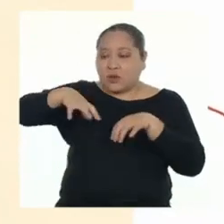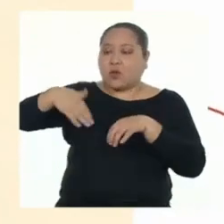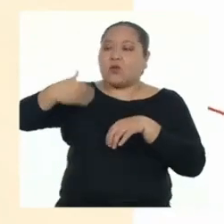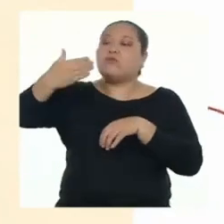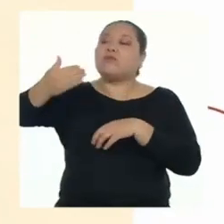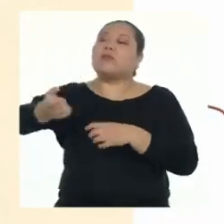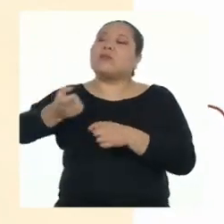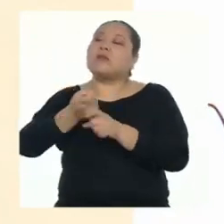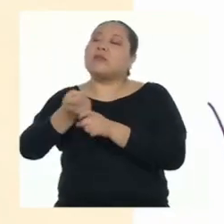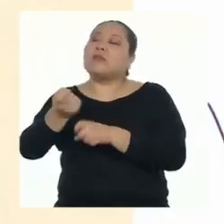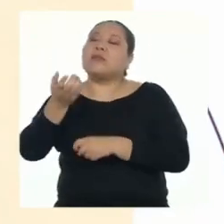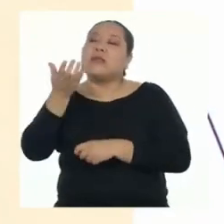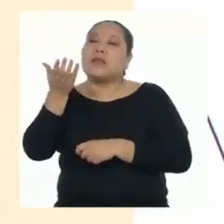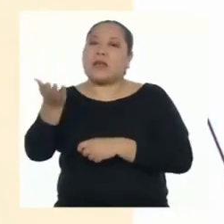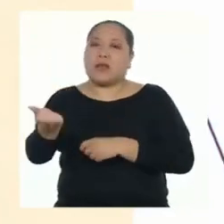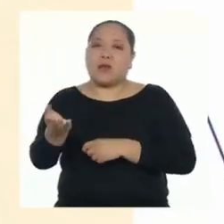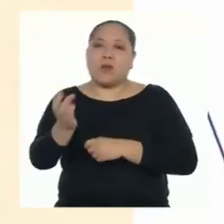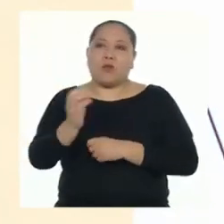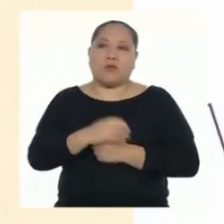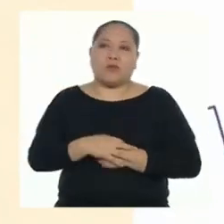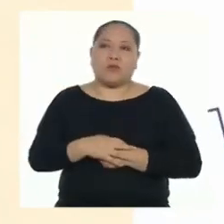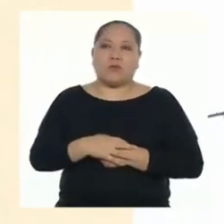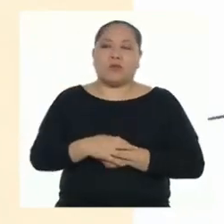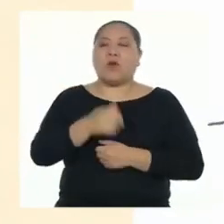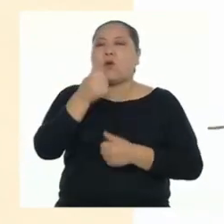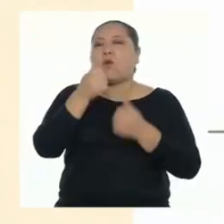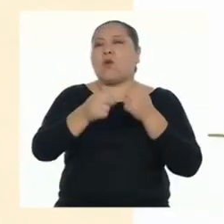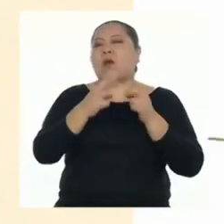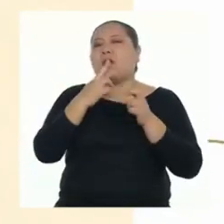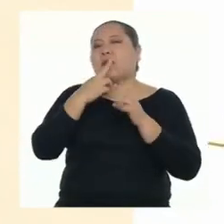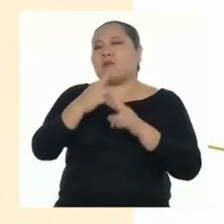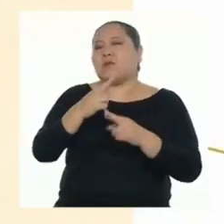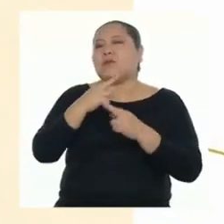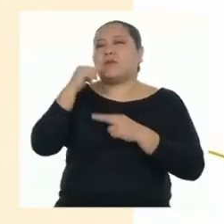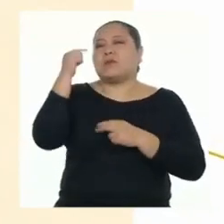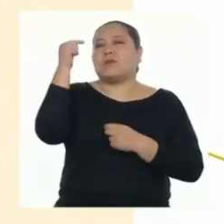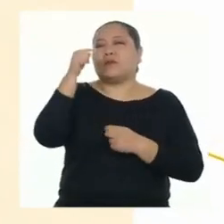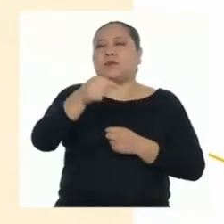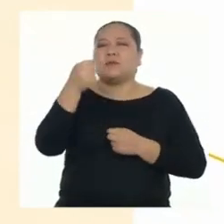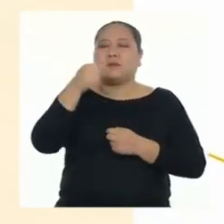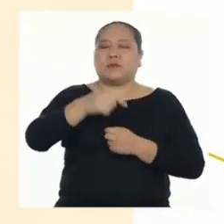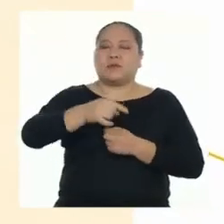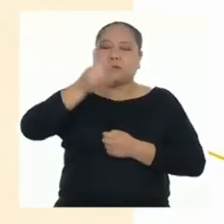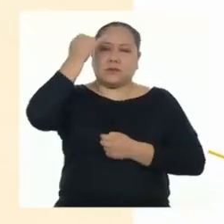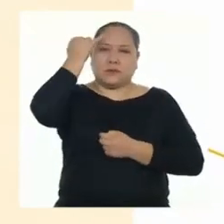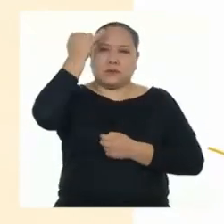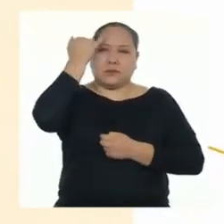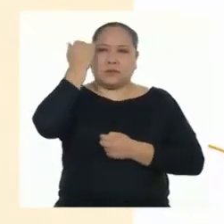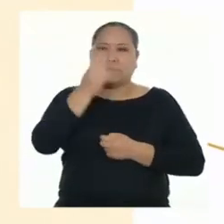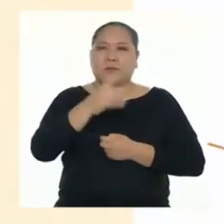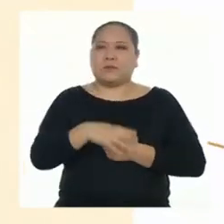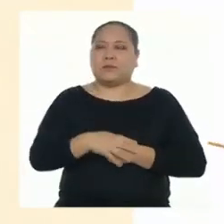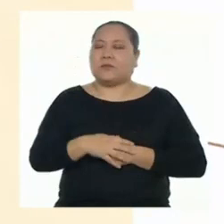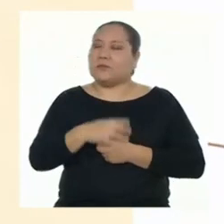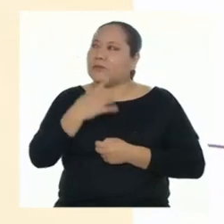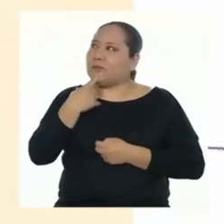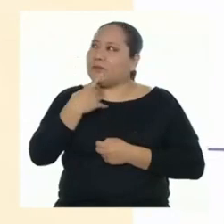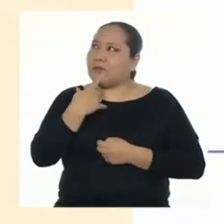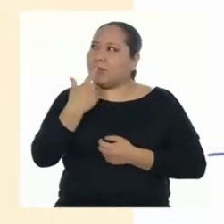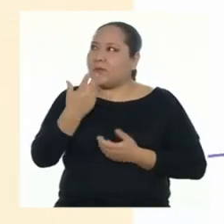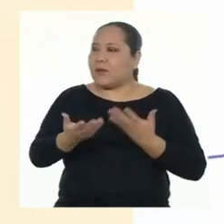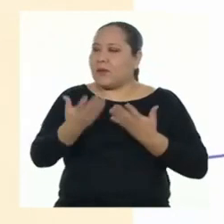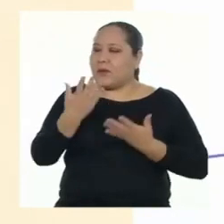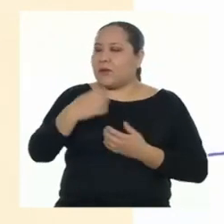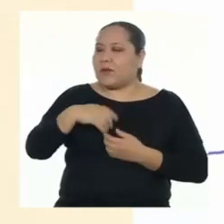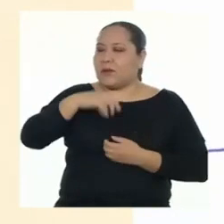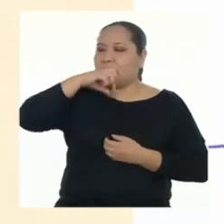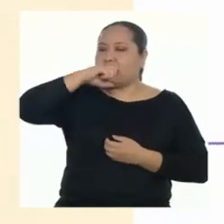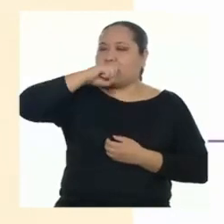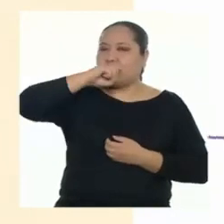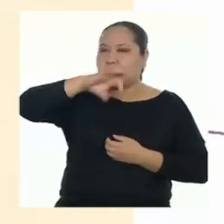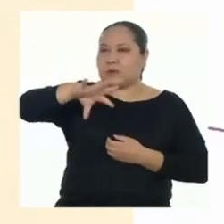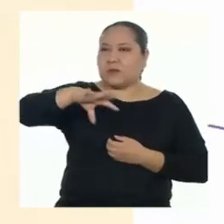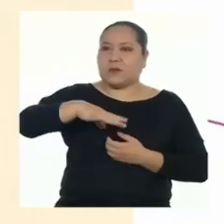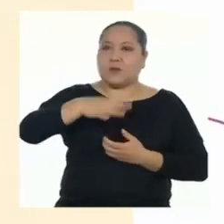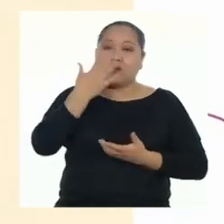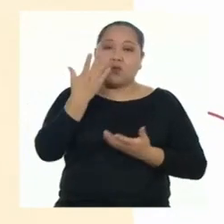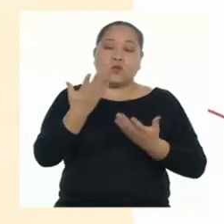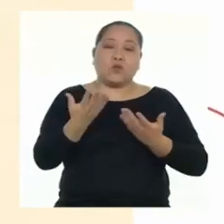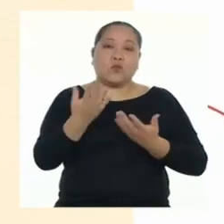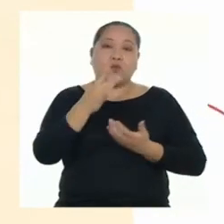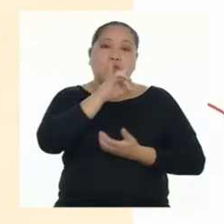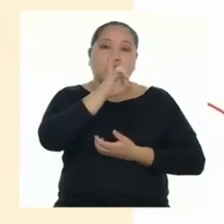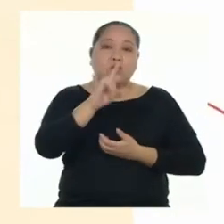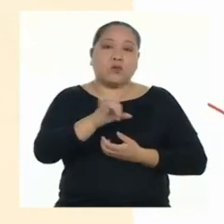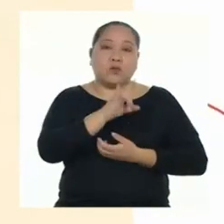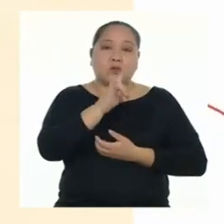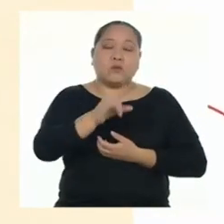Entonces, Rodrigo, ¿qué posible respuesta se podría plantear para nuestro problema? Podríamos responder que si